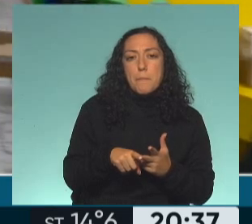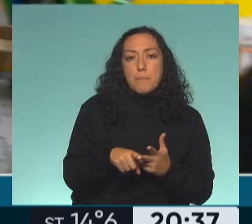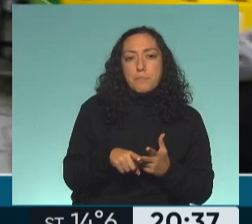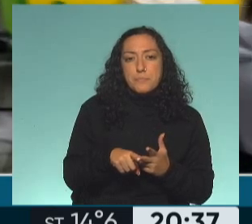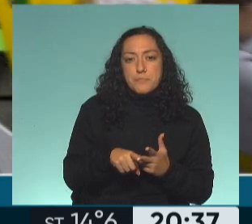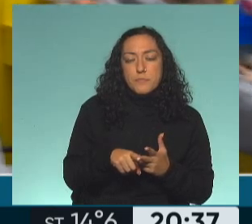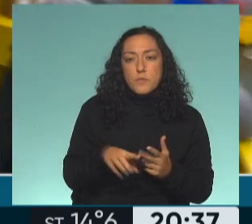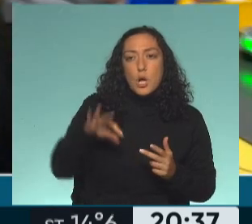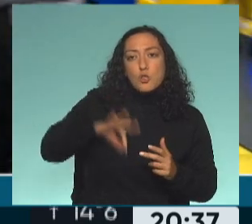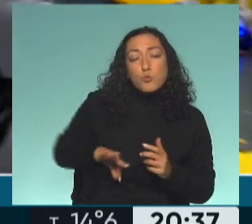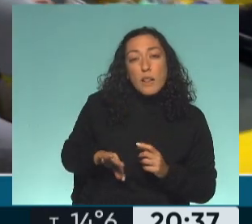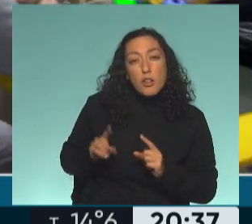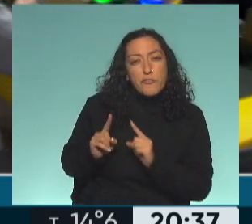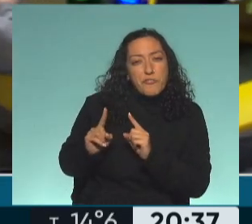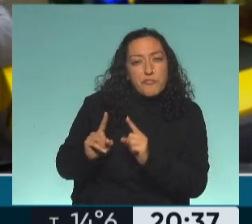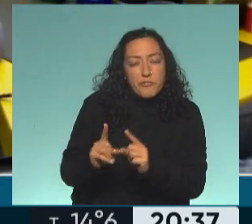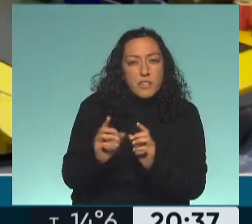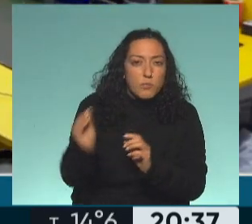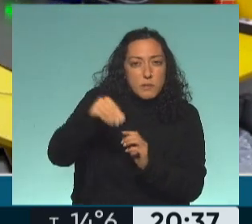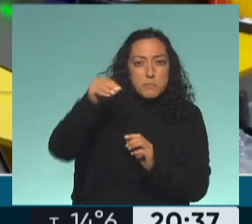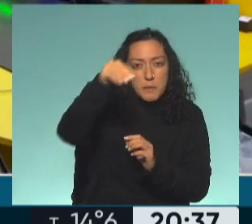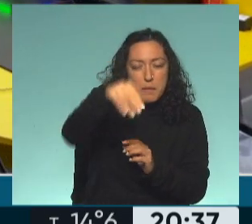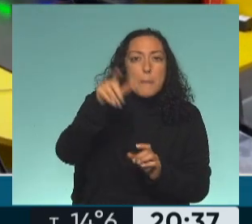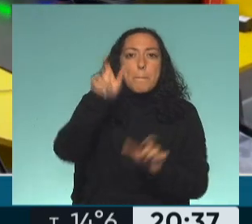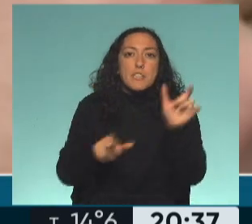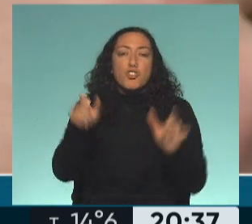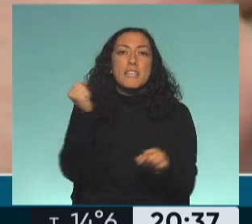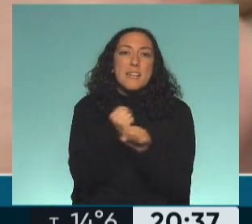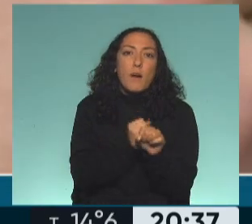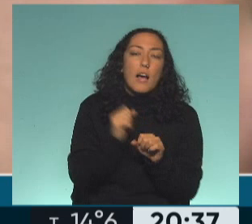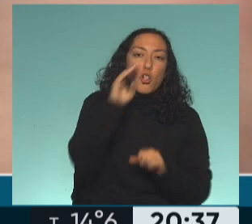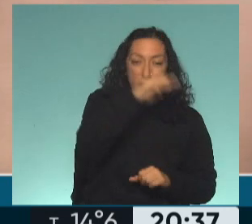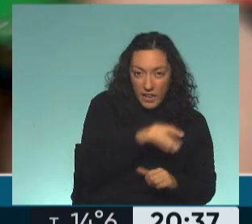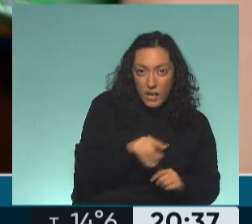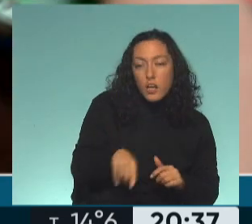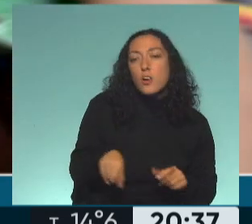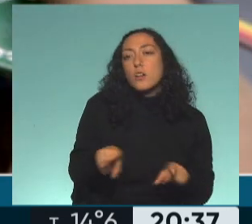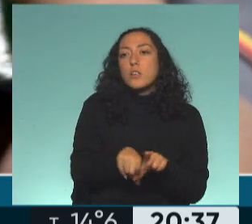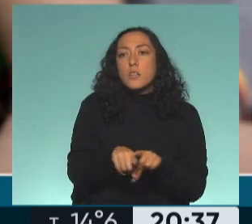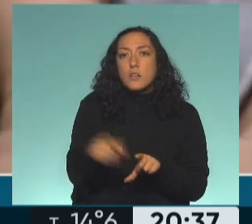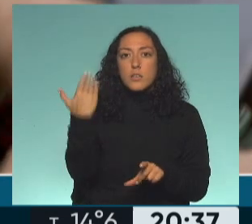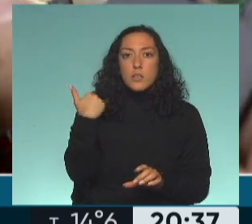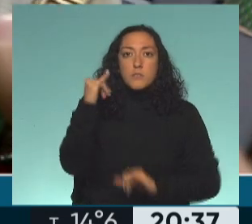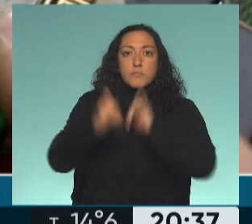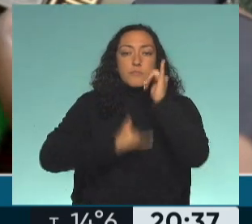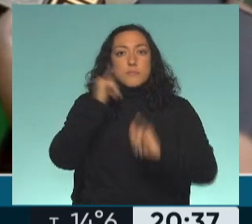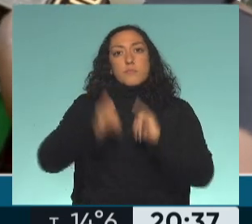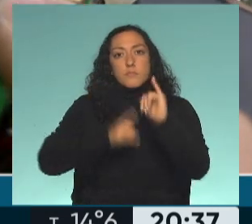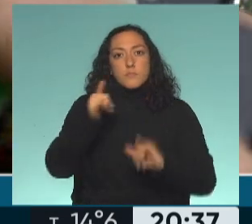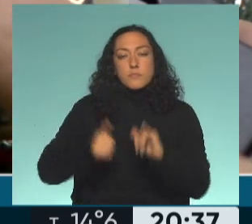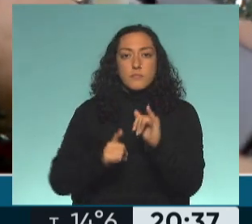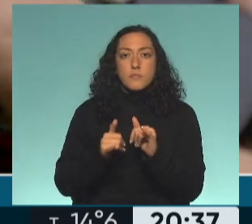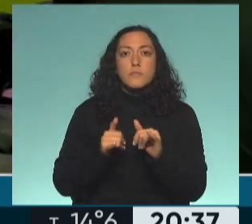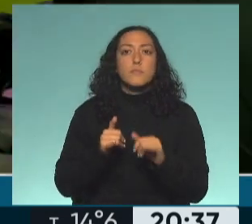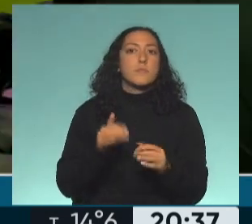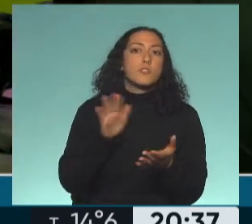las sumas fijas, las estamos aplicando para los trabajadores informales, como te comentaba recién, la